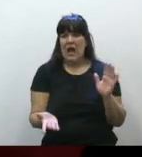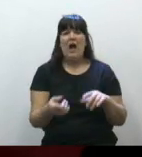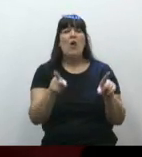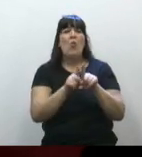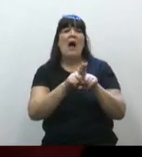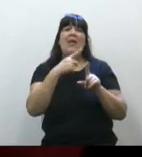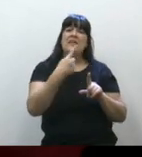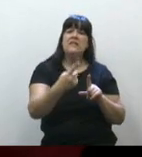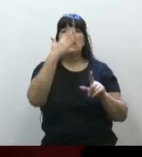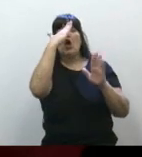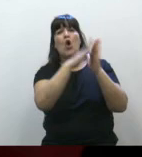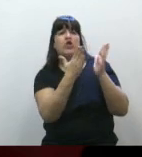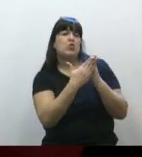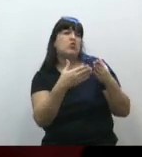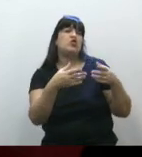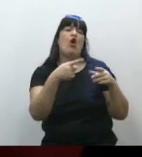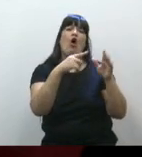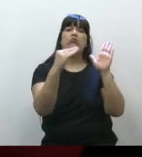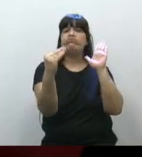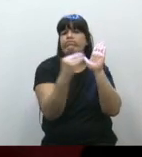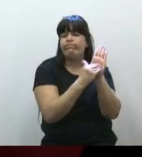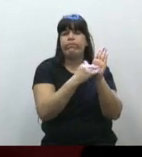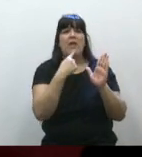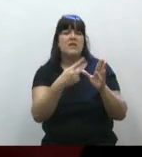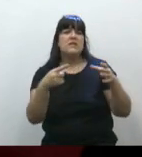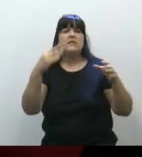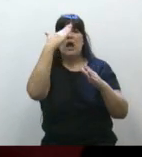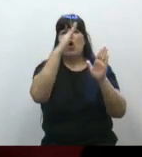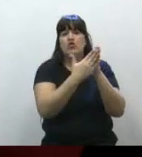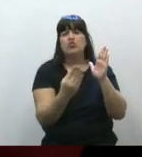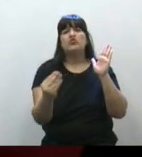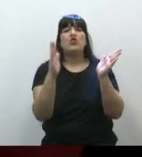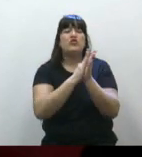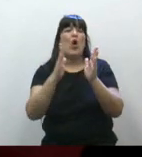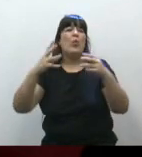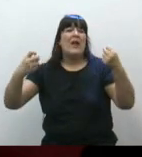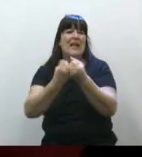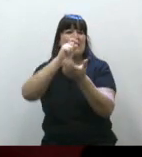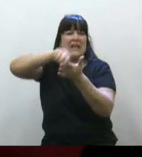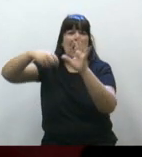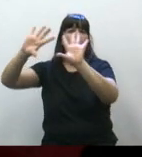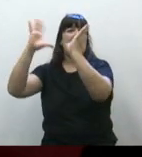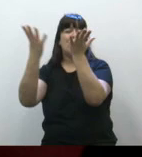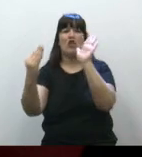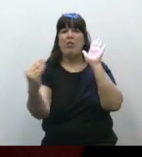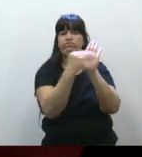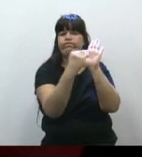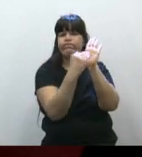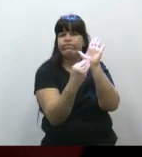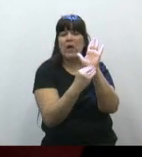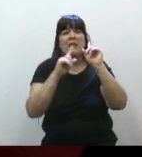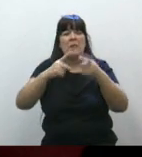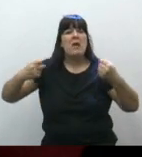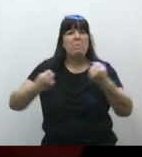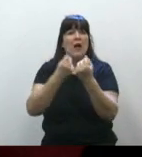constitución y el bloque constitucional con la incorporación de los tratados internacionales y todos los pactos de